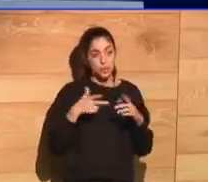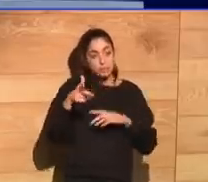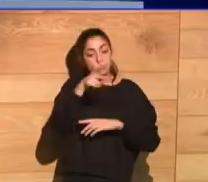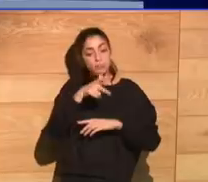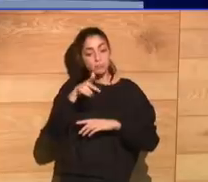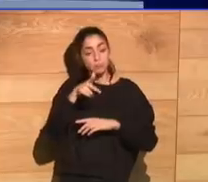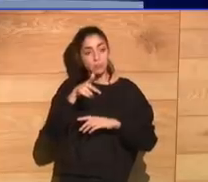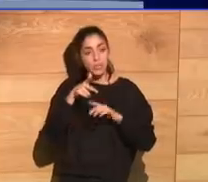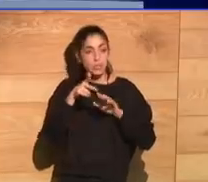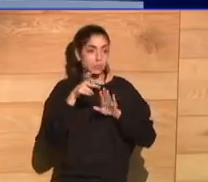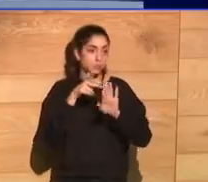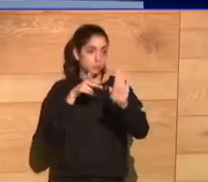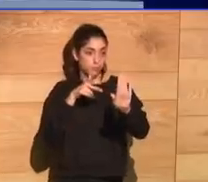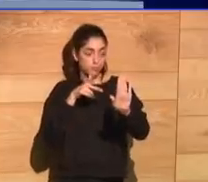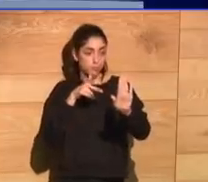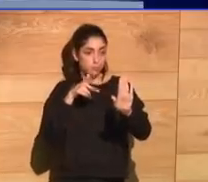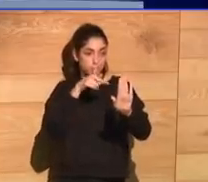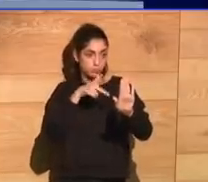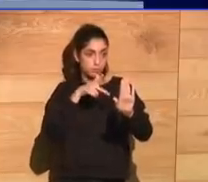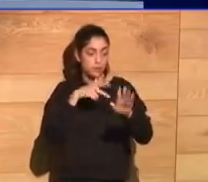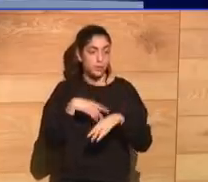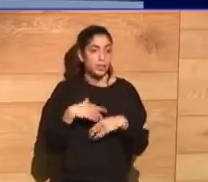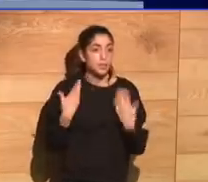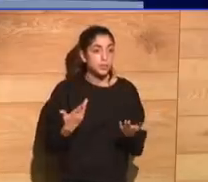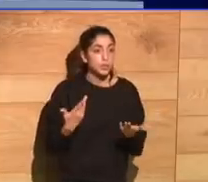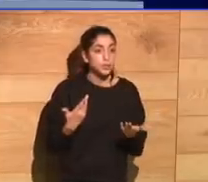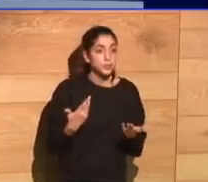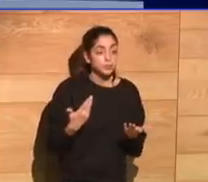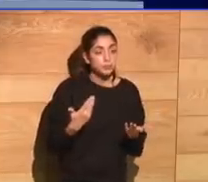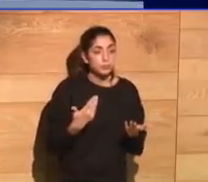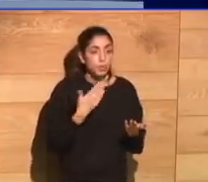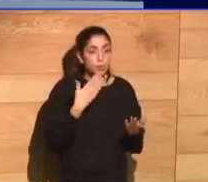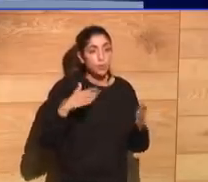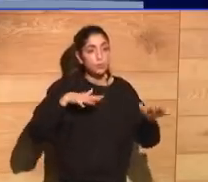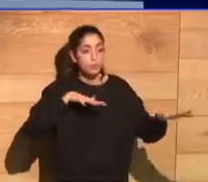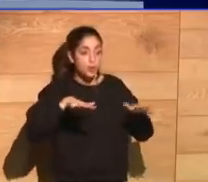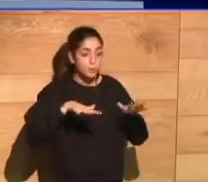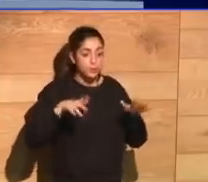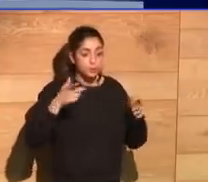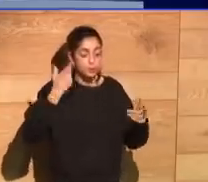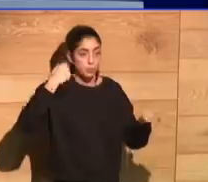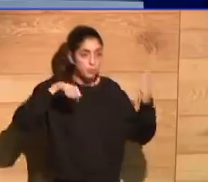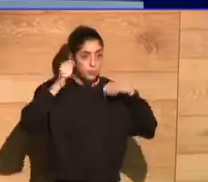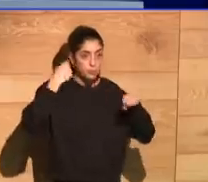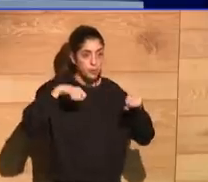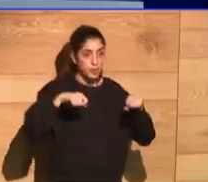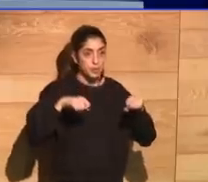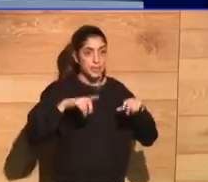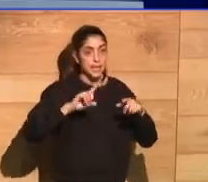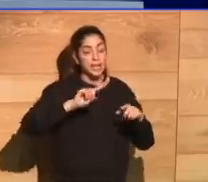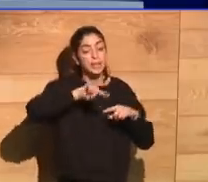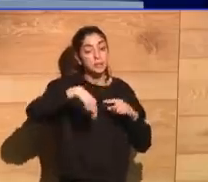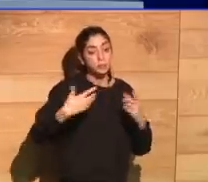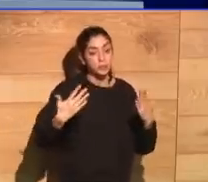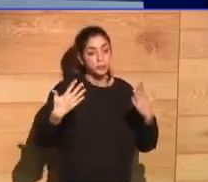tiene que ver con eso, que tiene que ver con generar movimientos del personaje en vacío, que después se tienen que sincronizar